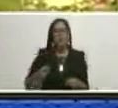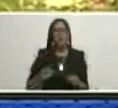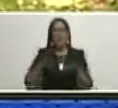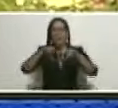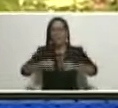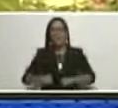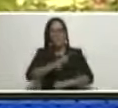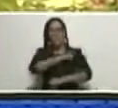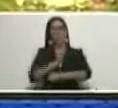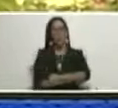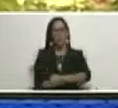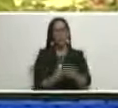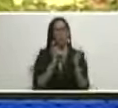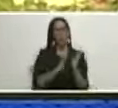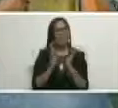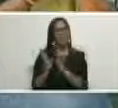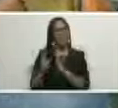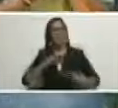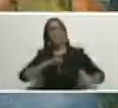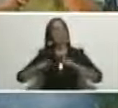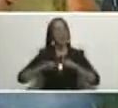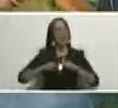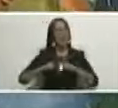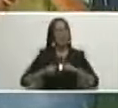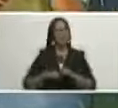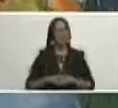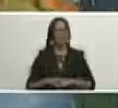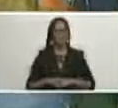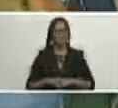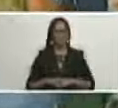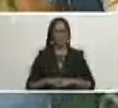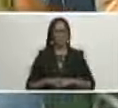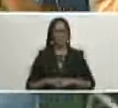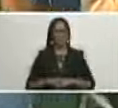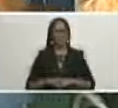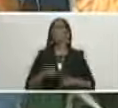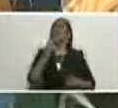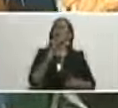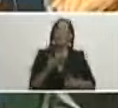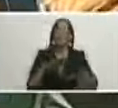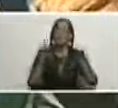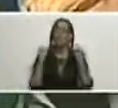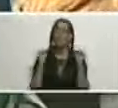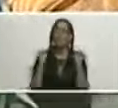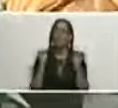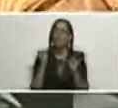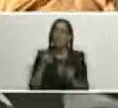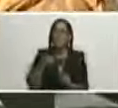empoderado, organizado, movilizado. A buen entendedor,